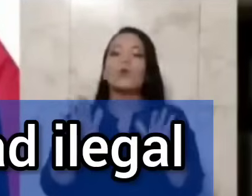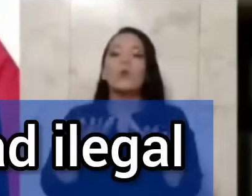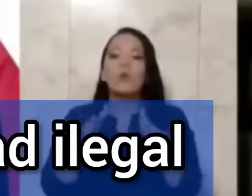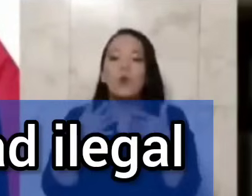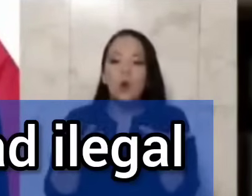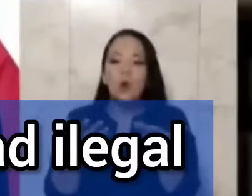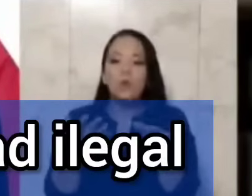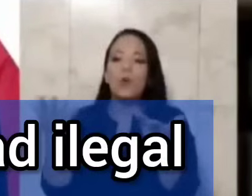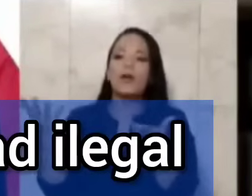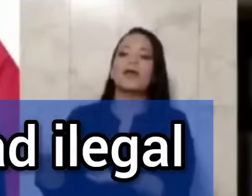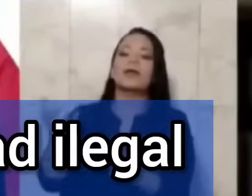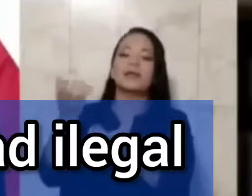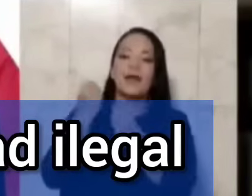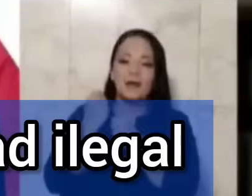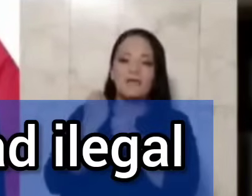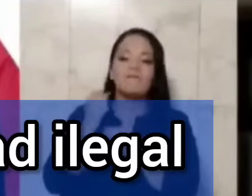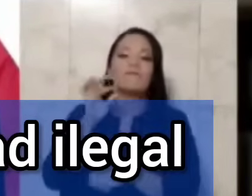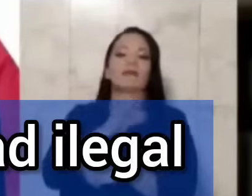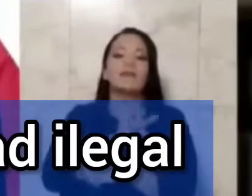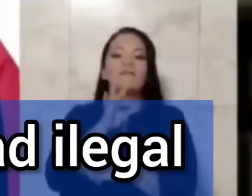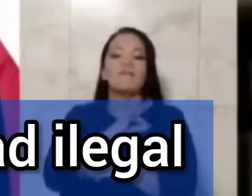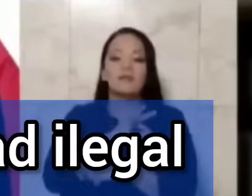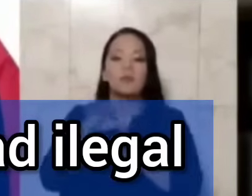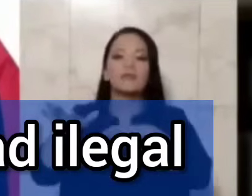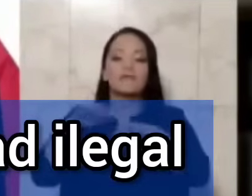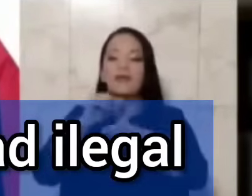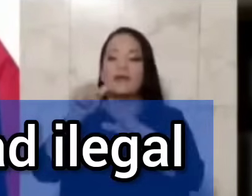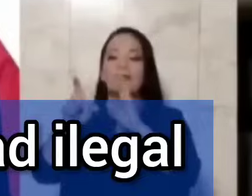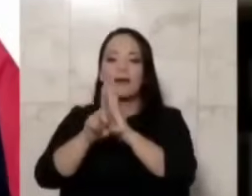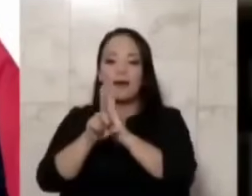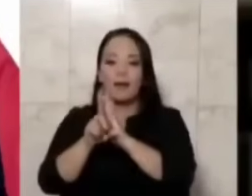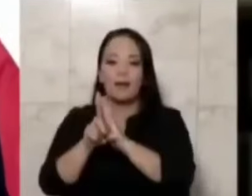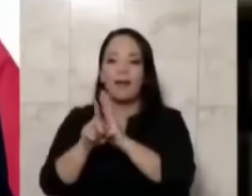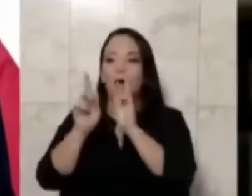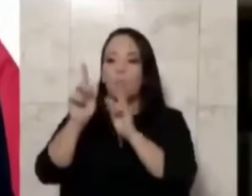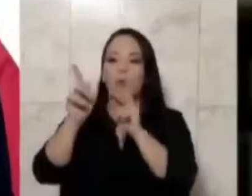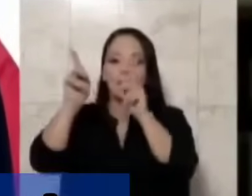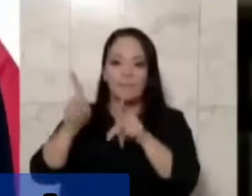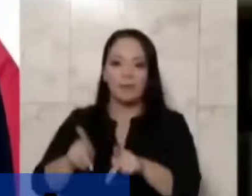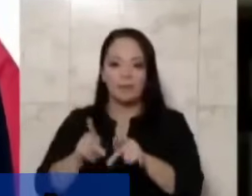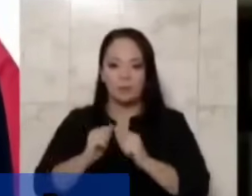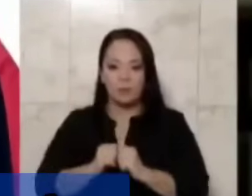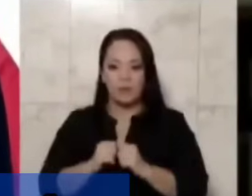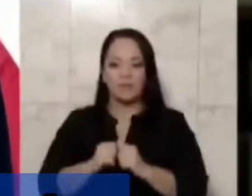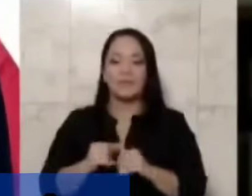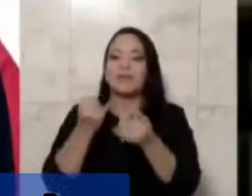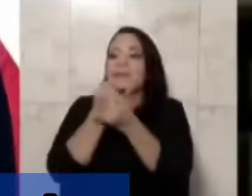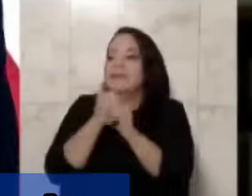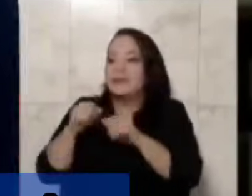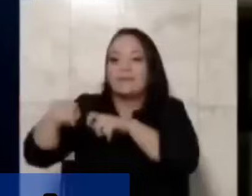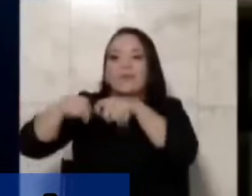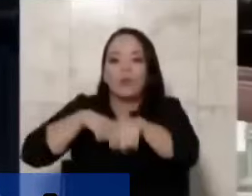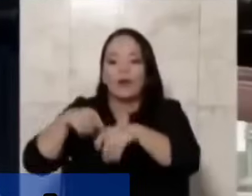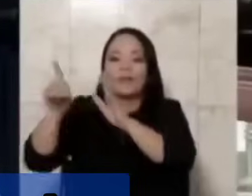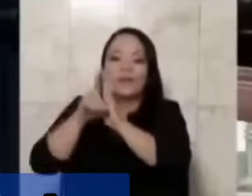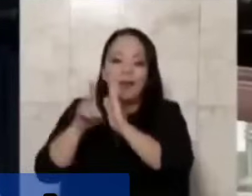quitarle el beneficio de la actividad ilegal a alguien sin violar